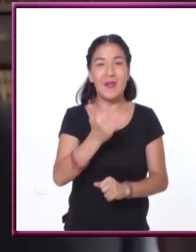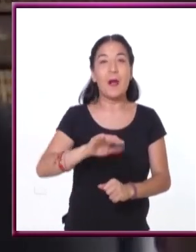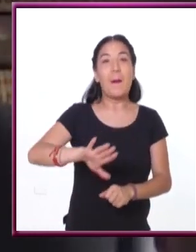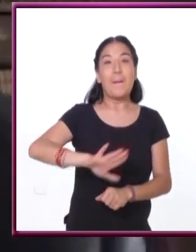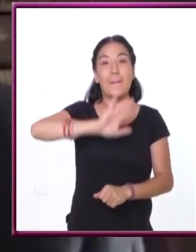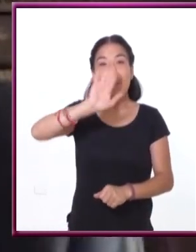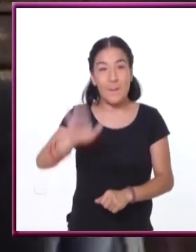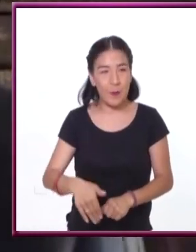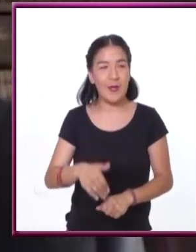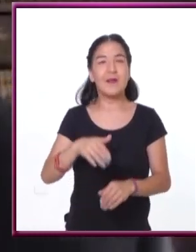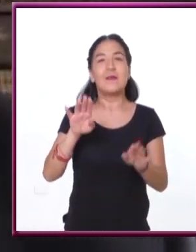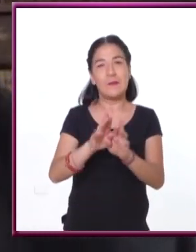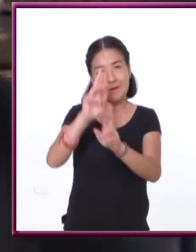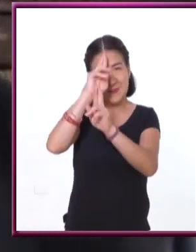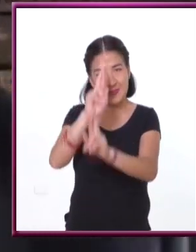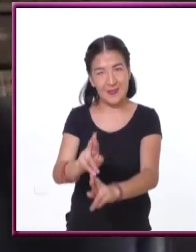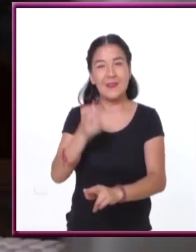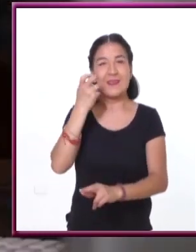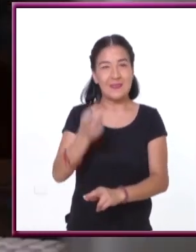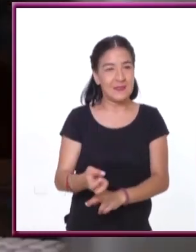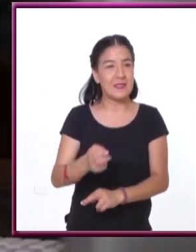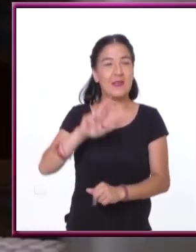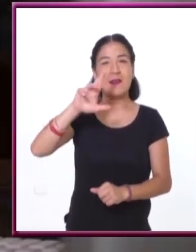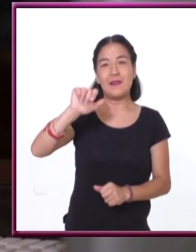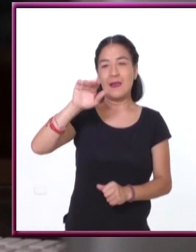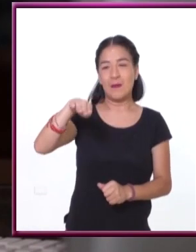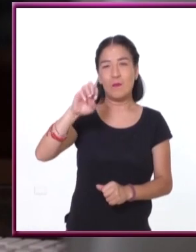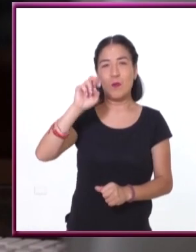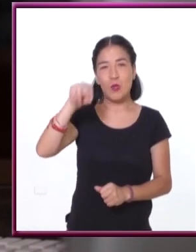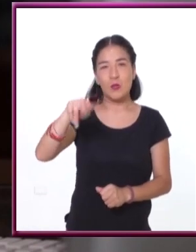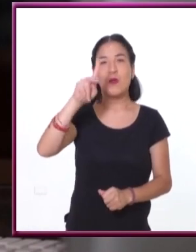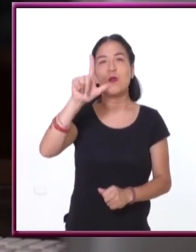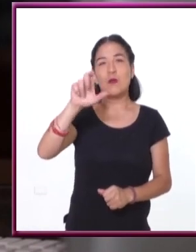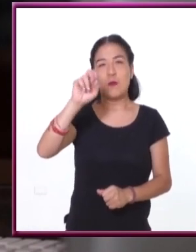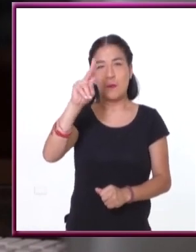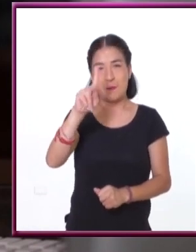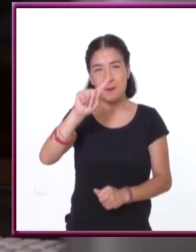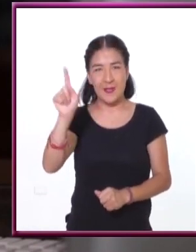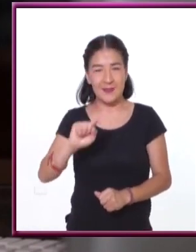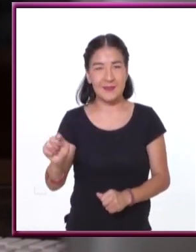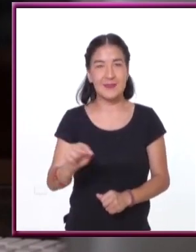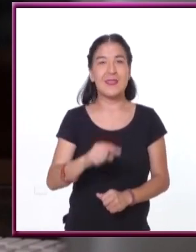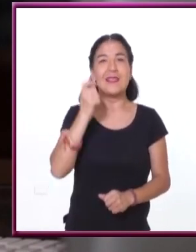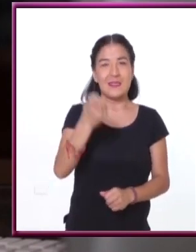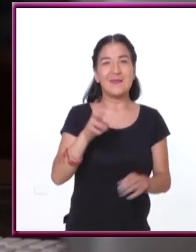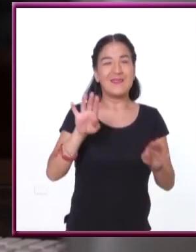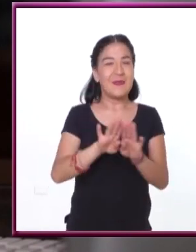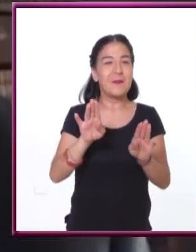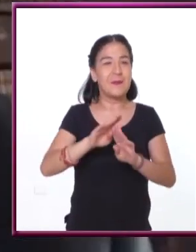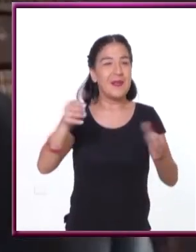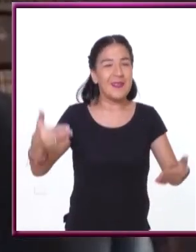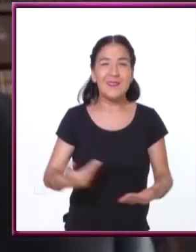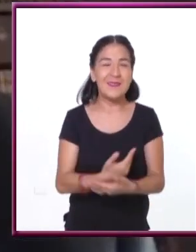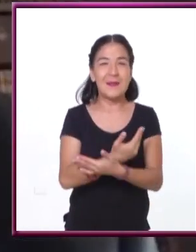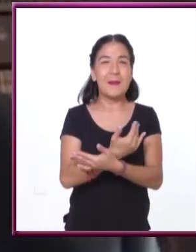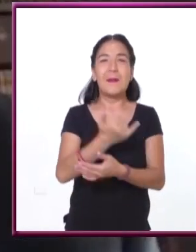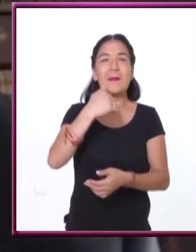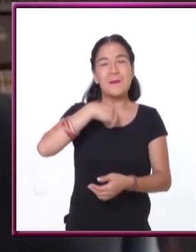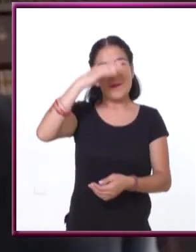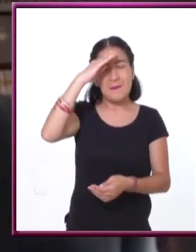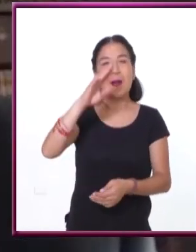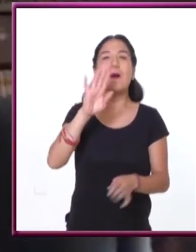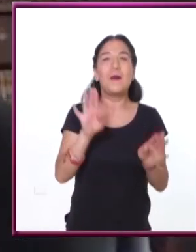la muerte, la entrada en la inmortalidad de Ramón López Velarde. Pensé en la palabra nacimiento porque